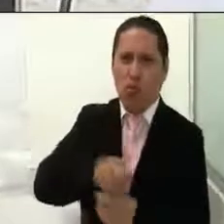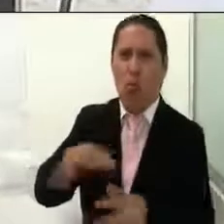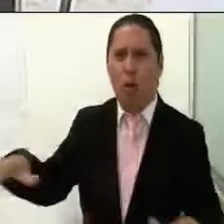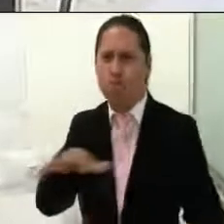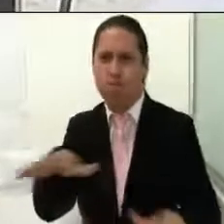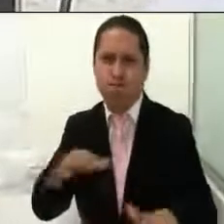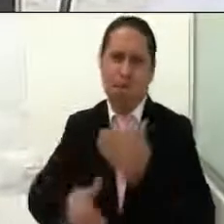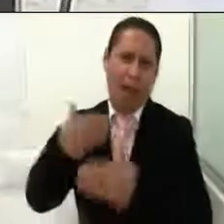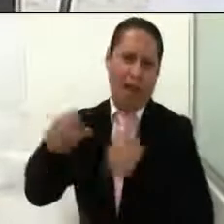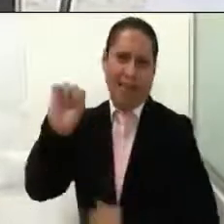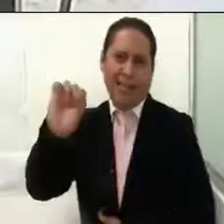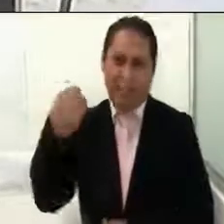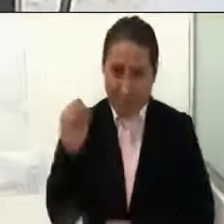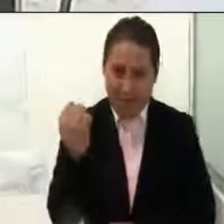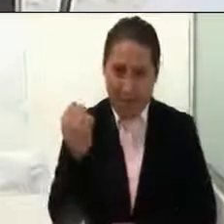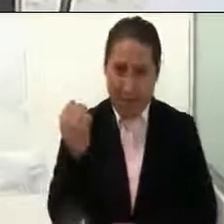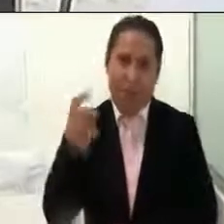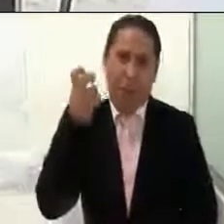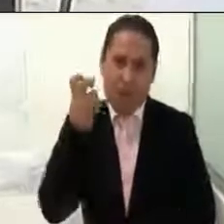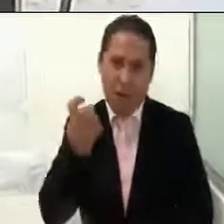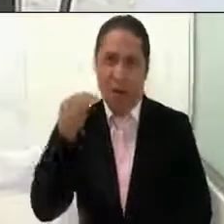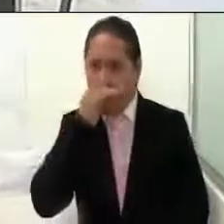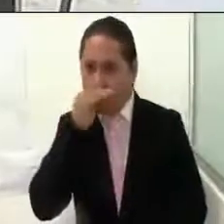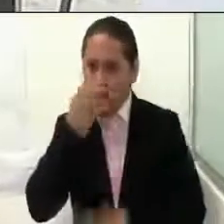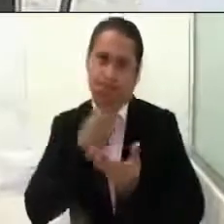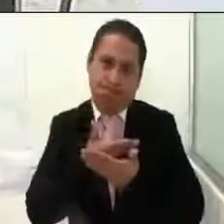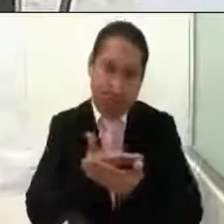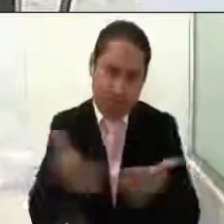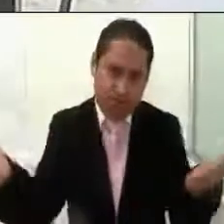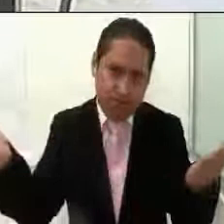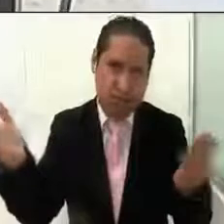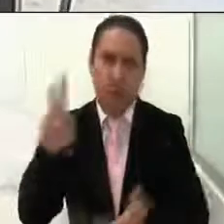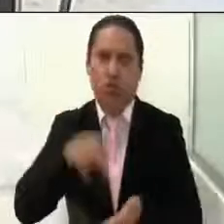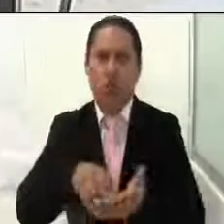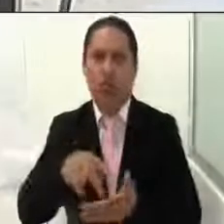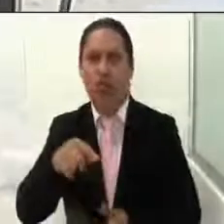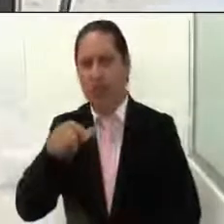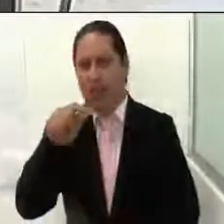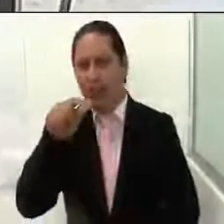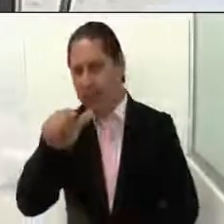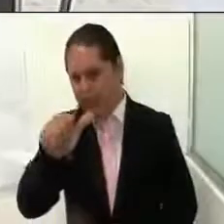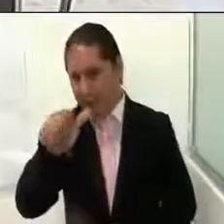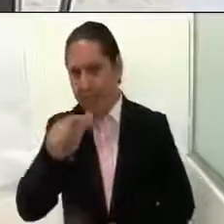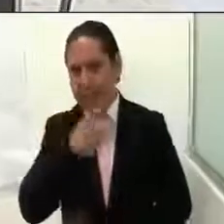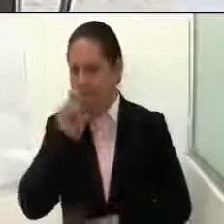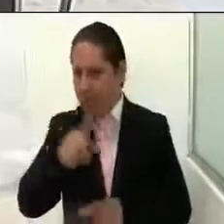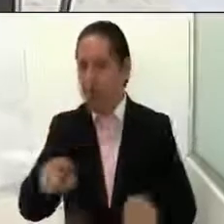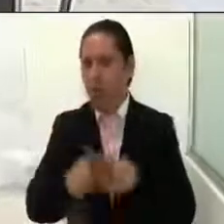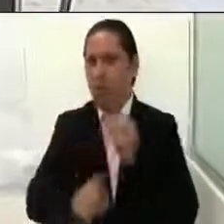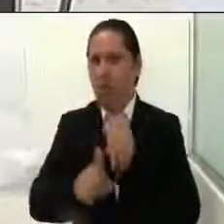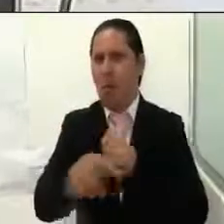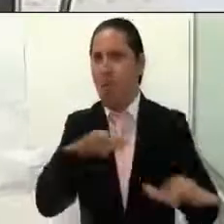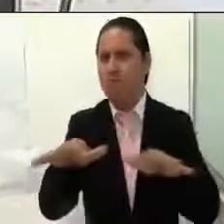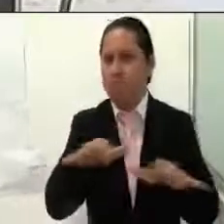el pasado 7 de septiembre de 2017 además